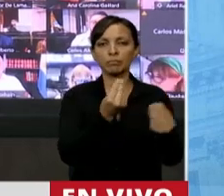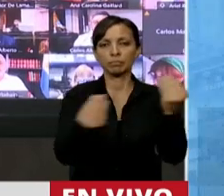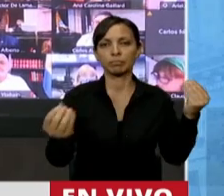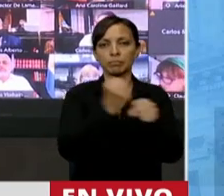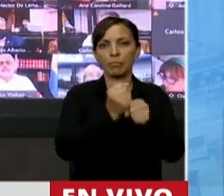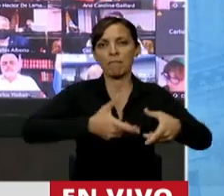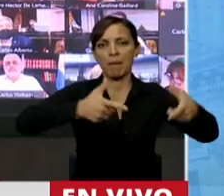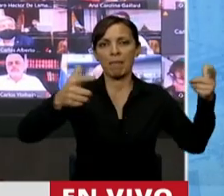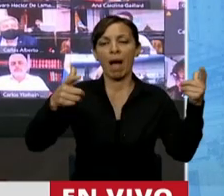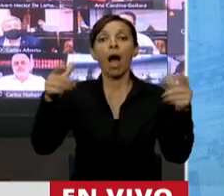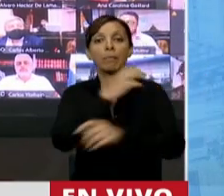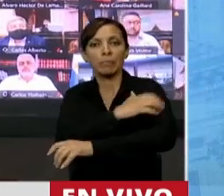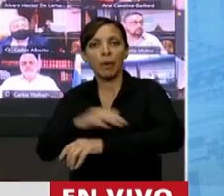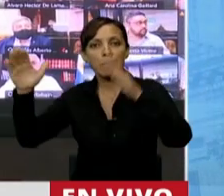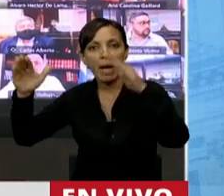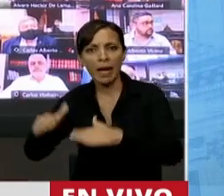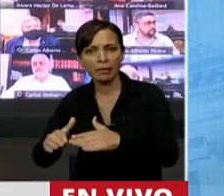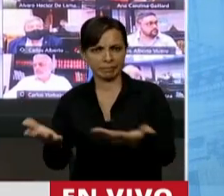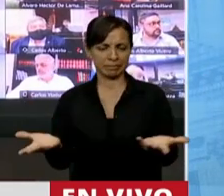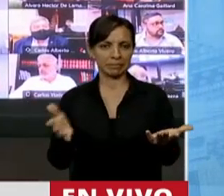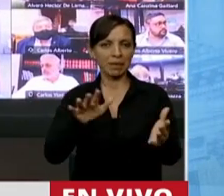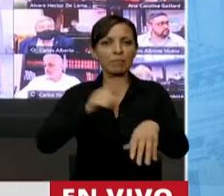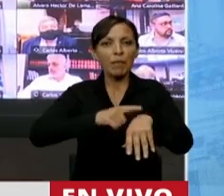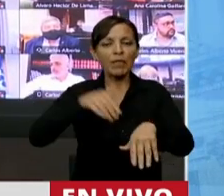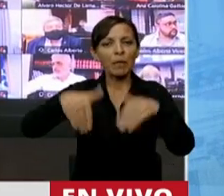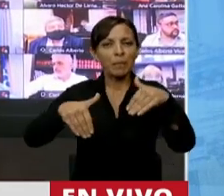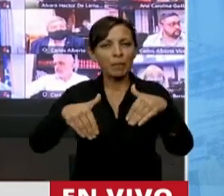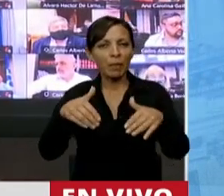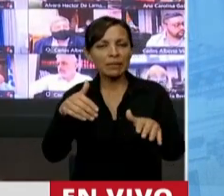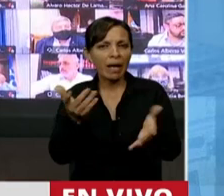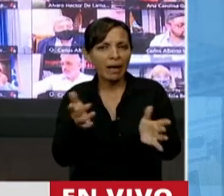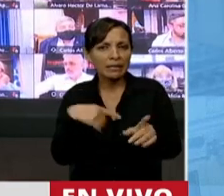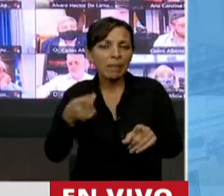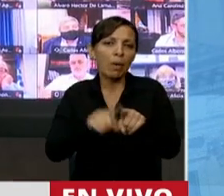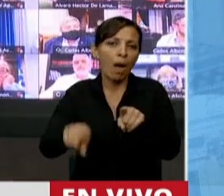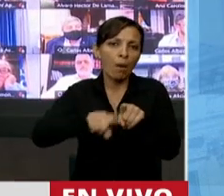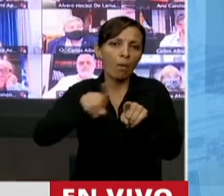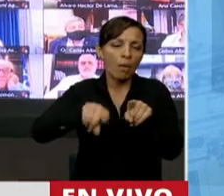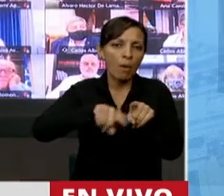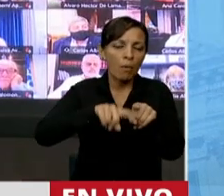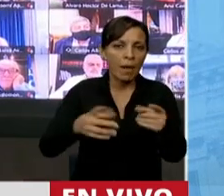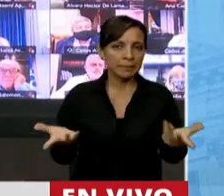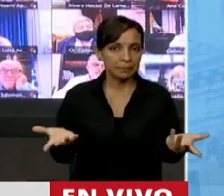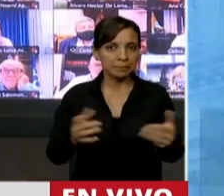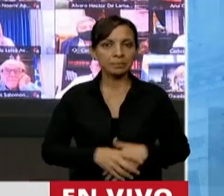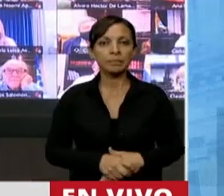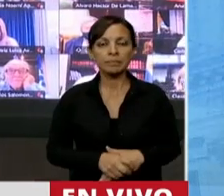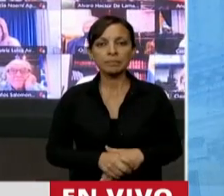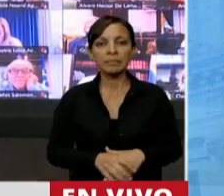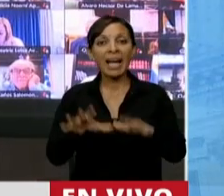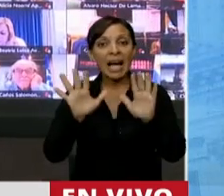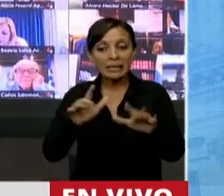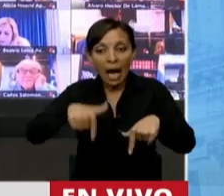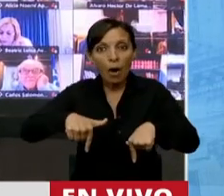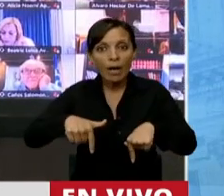pobreza, hacer que crezca la economía. Ahí parece que, la verdad, en las campañas electorales en general se dice más o menos lo mismo. Es en este tipo